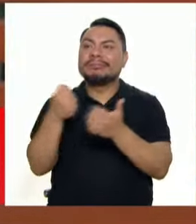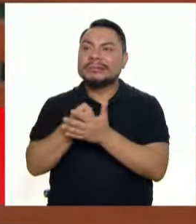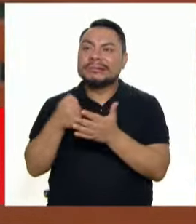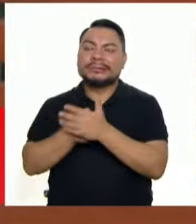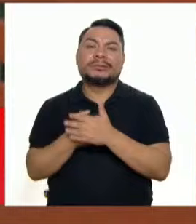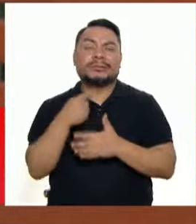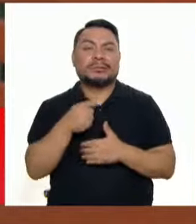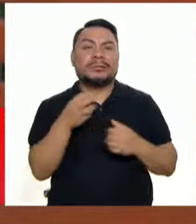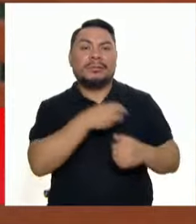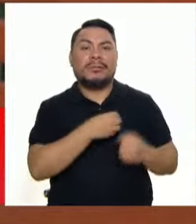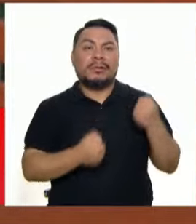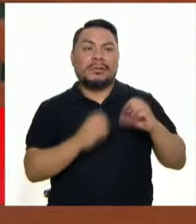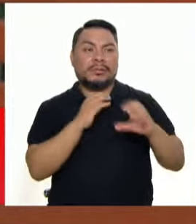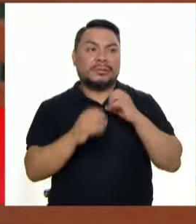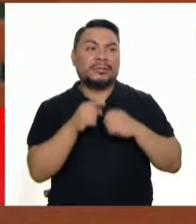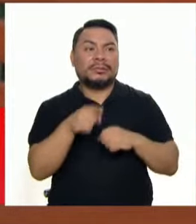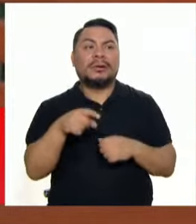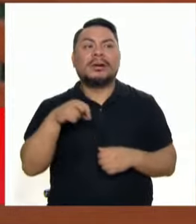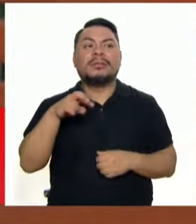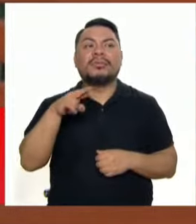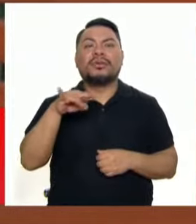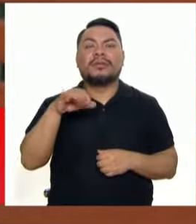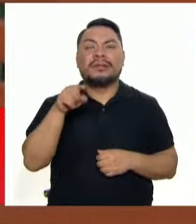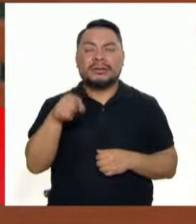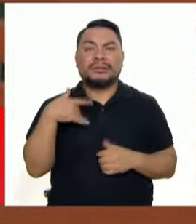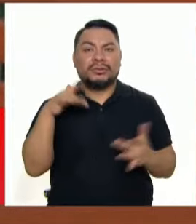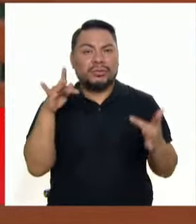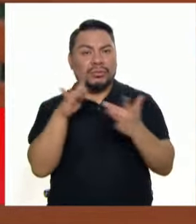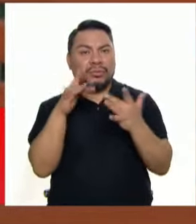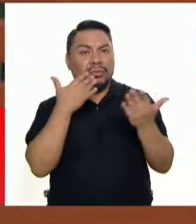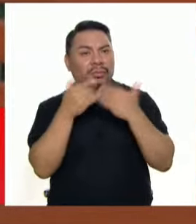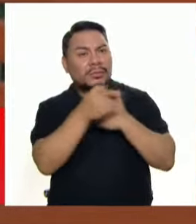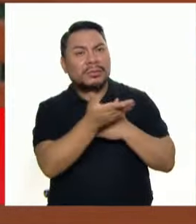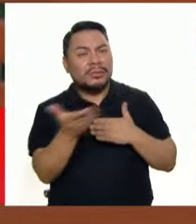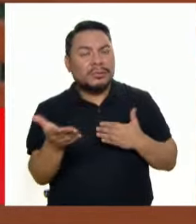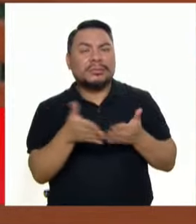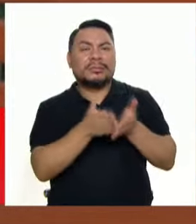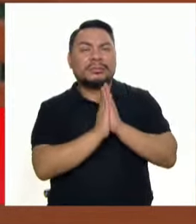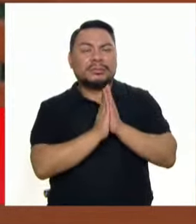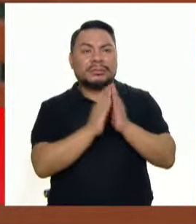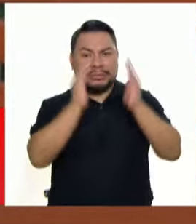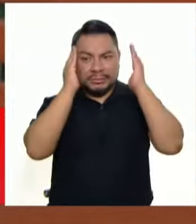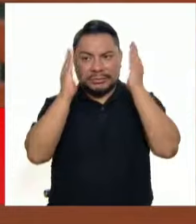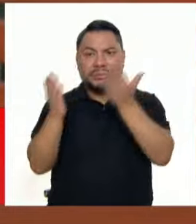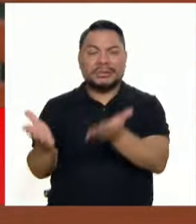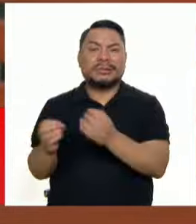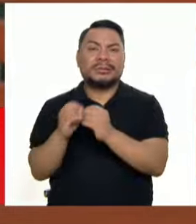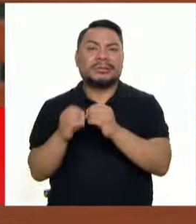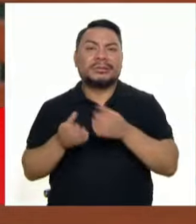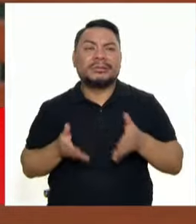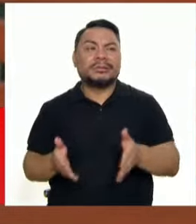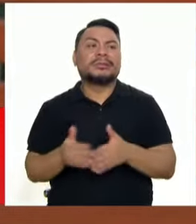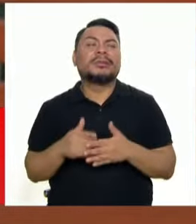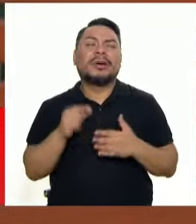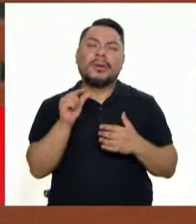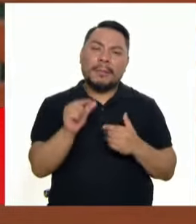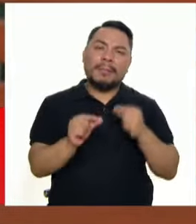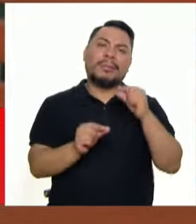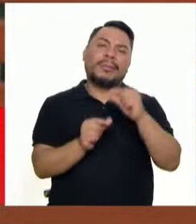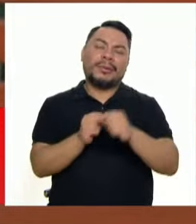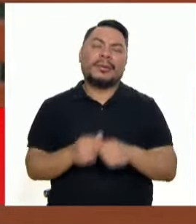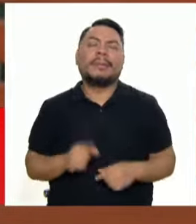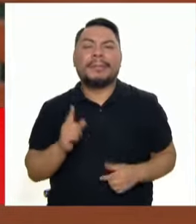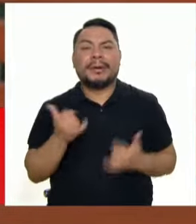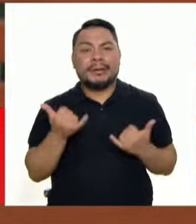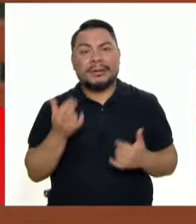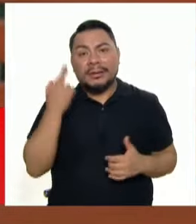de Transportes y Provía Nacional. Pero hemos coordinado, solicitado una atención y lo han hecho paliativamente, pero